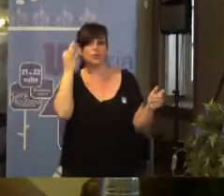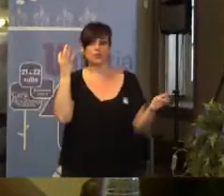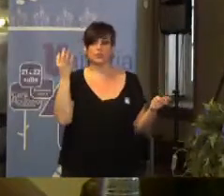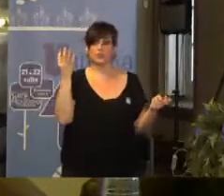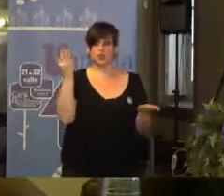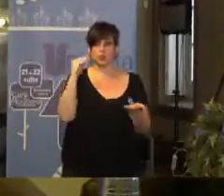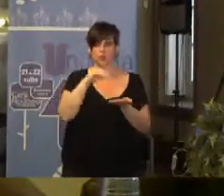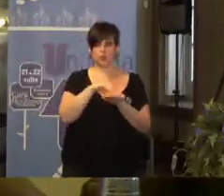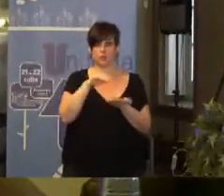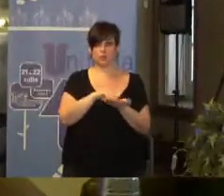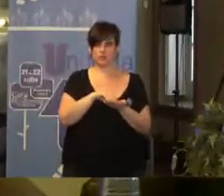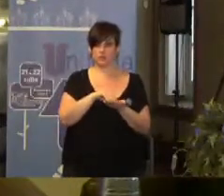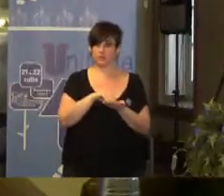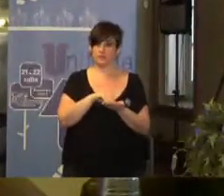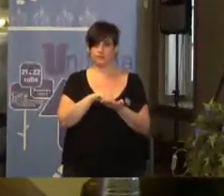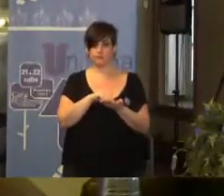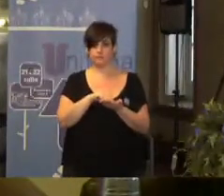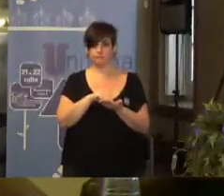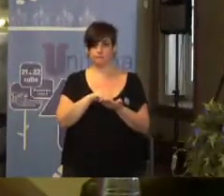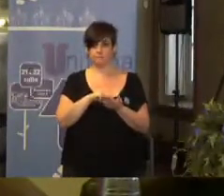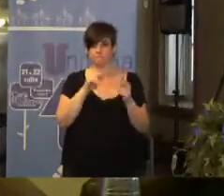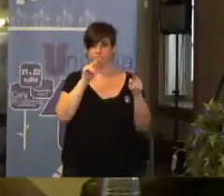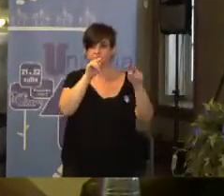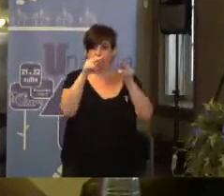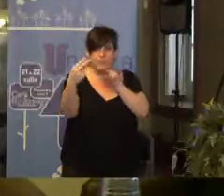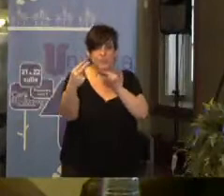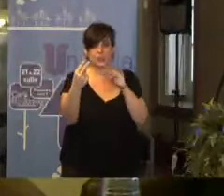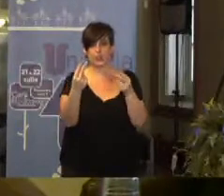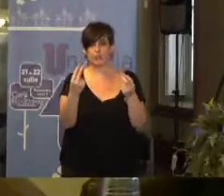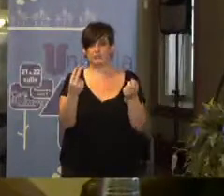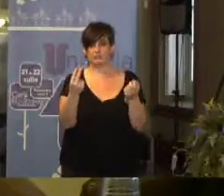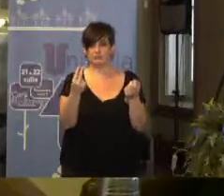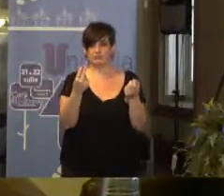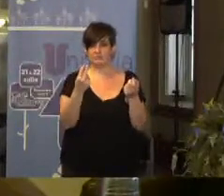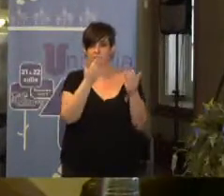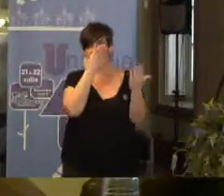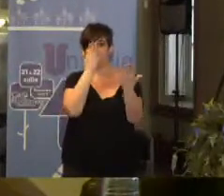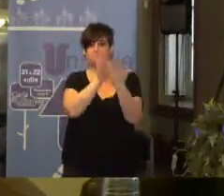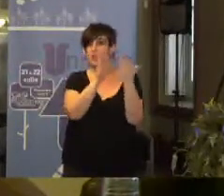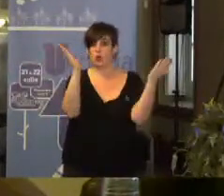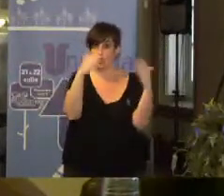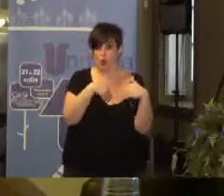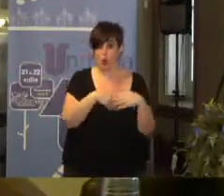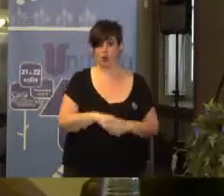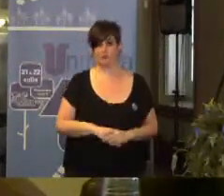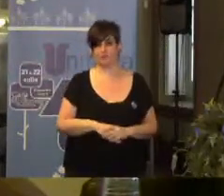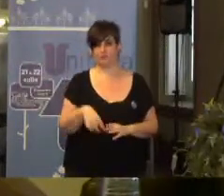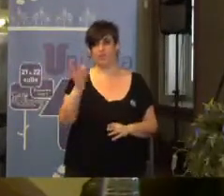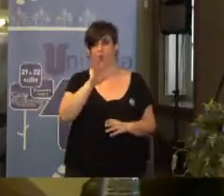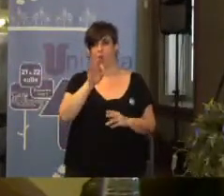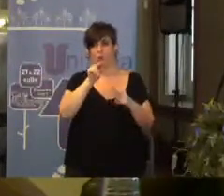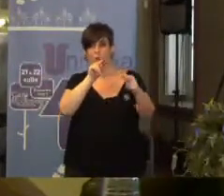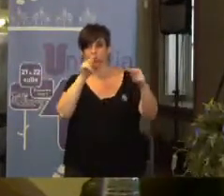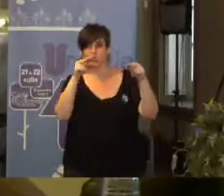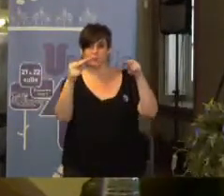efectivamente, esa visión de rencillas, esa visión de confrontación permanente, esa